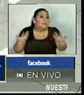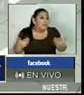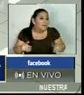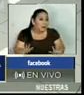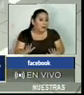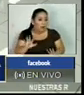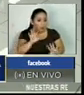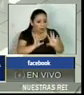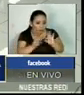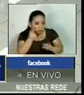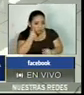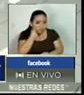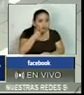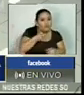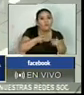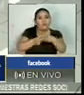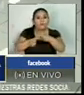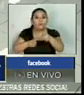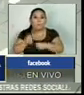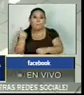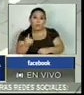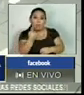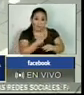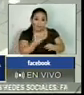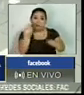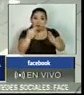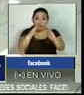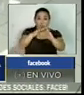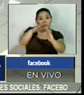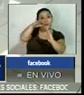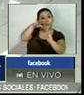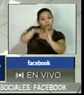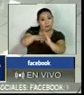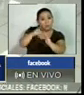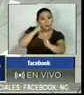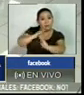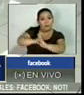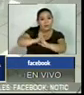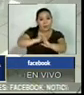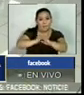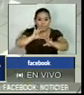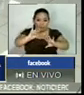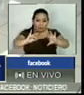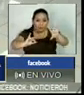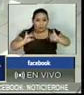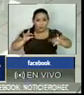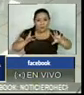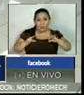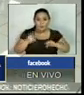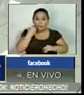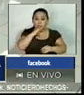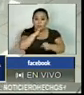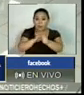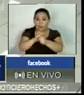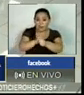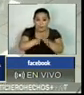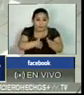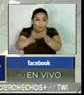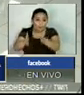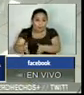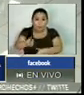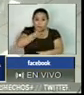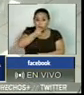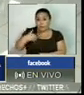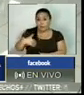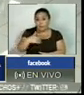ciertos operativos para verificar que las personas cumplan con las medidas de prevención para evitar contagios de COVID-19. Por otra parte, el Ministerio de